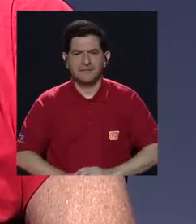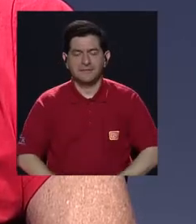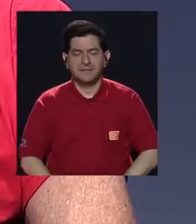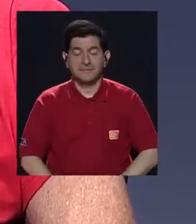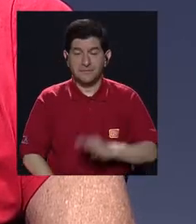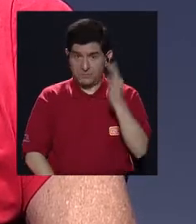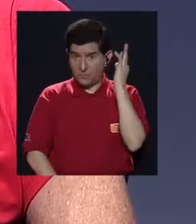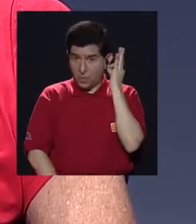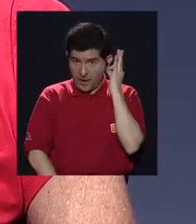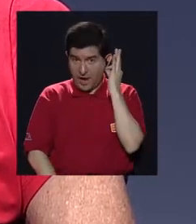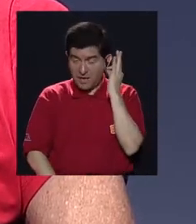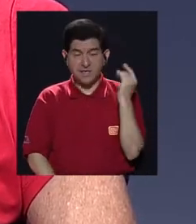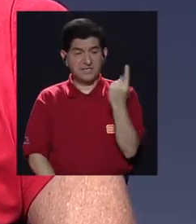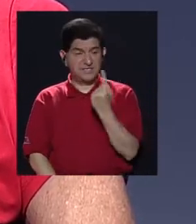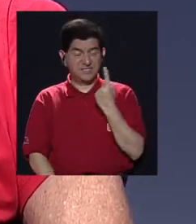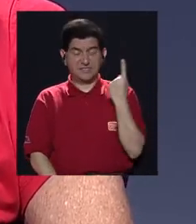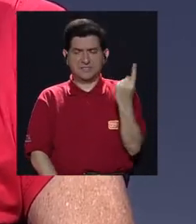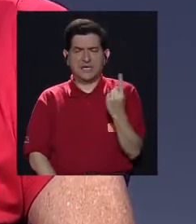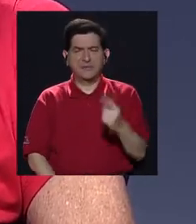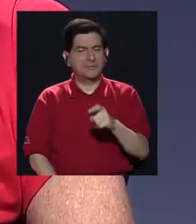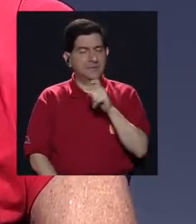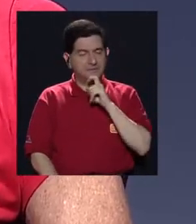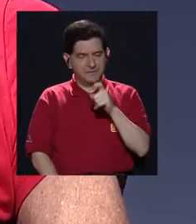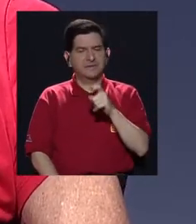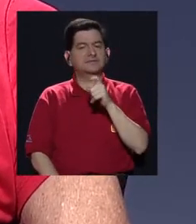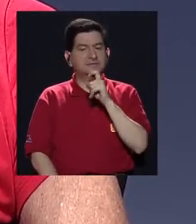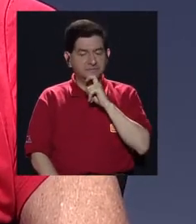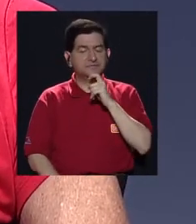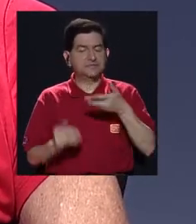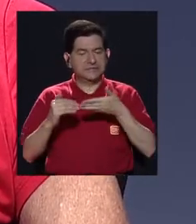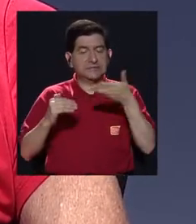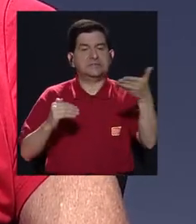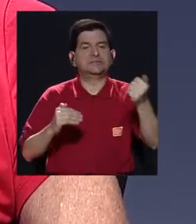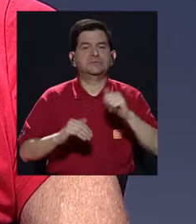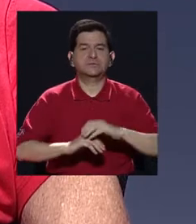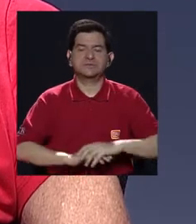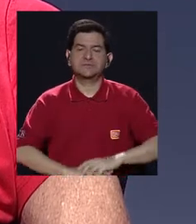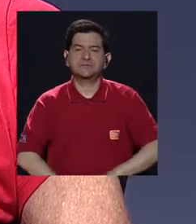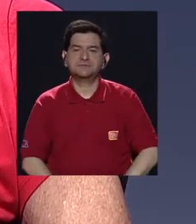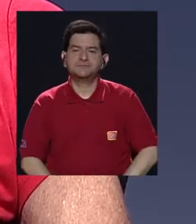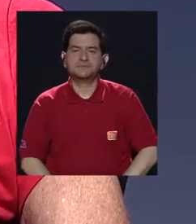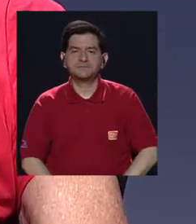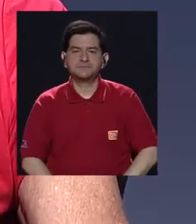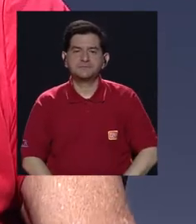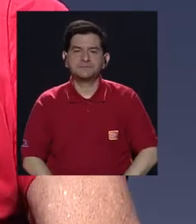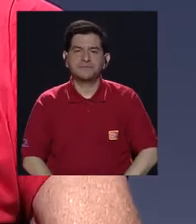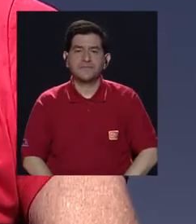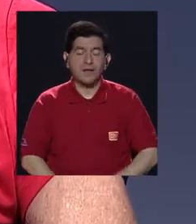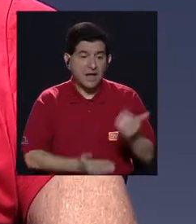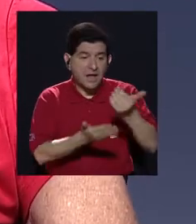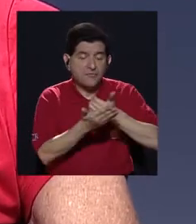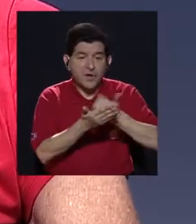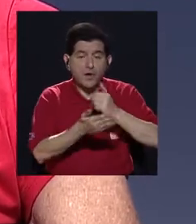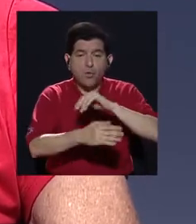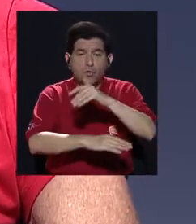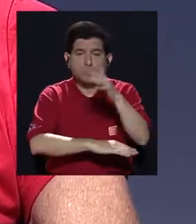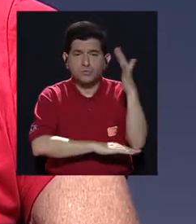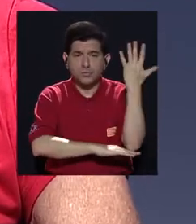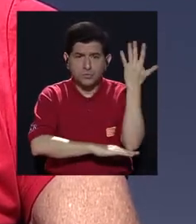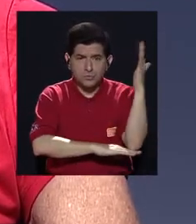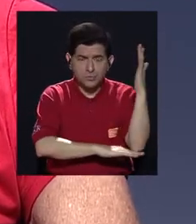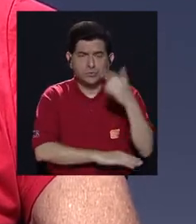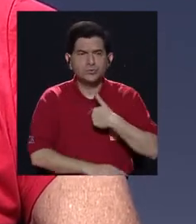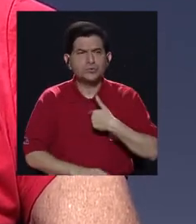bueno las mujeres siempre nos cuesta un poquito más las cosas los recursos ambientales